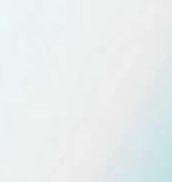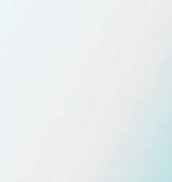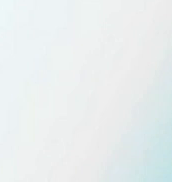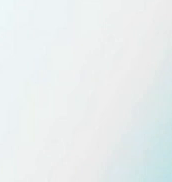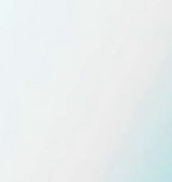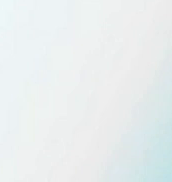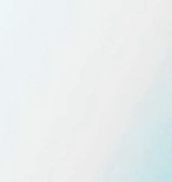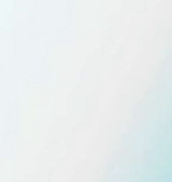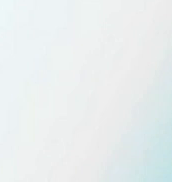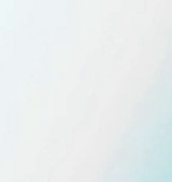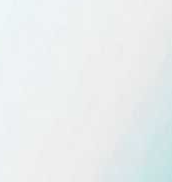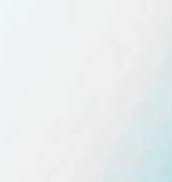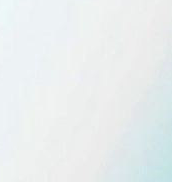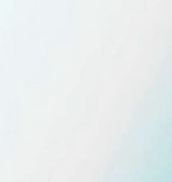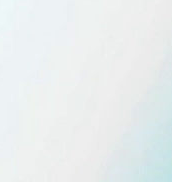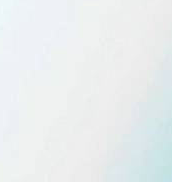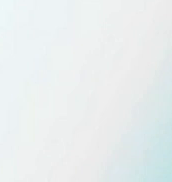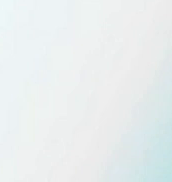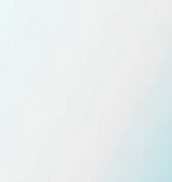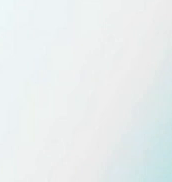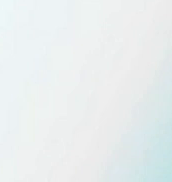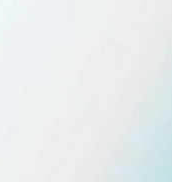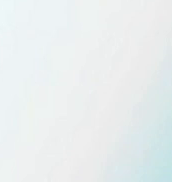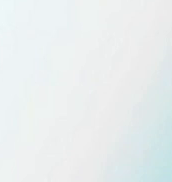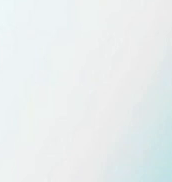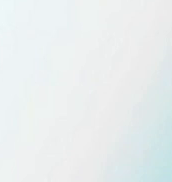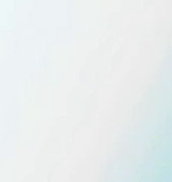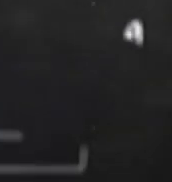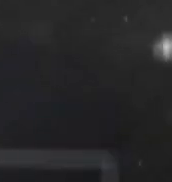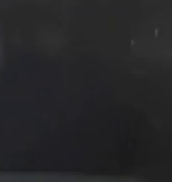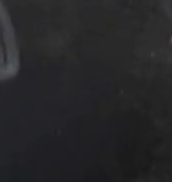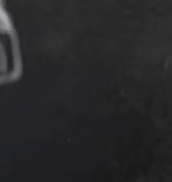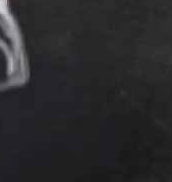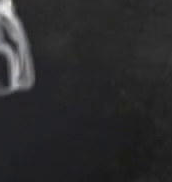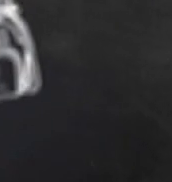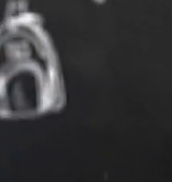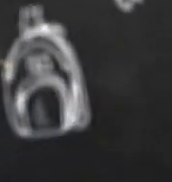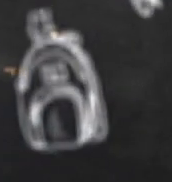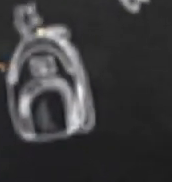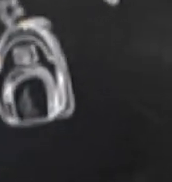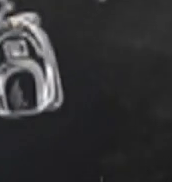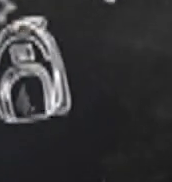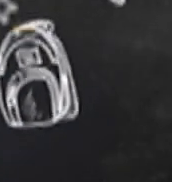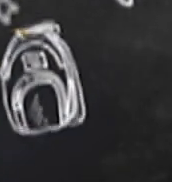conocer. Sin más nada que decir, gracias.